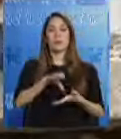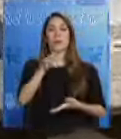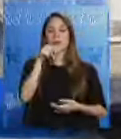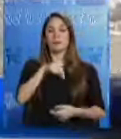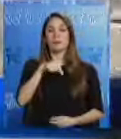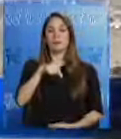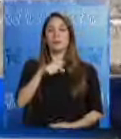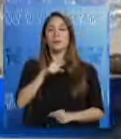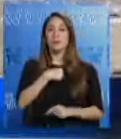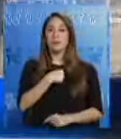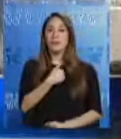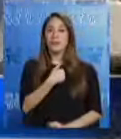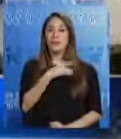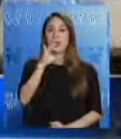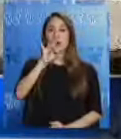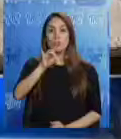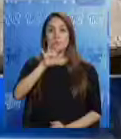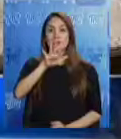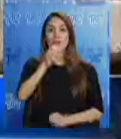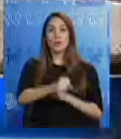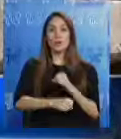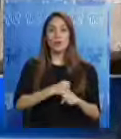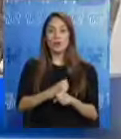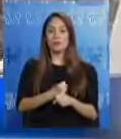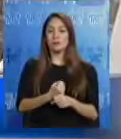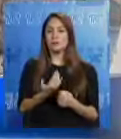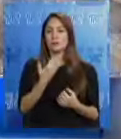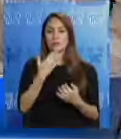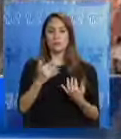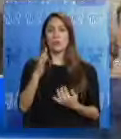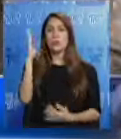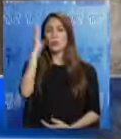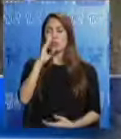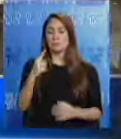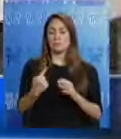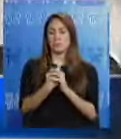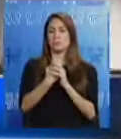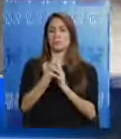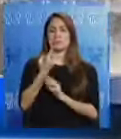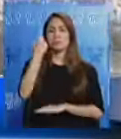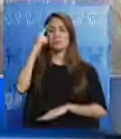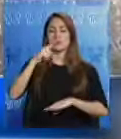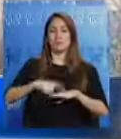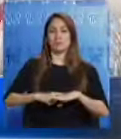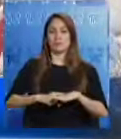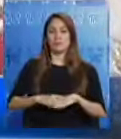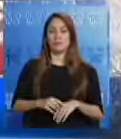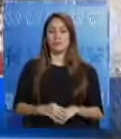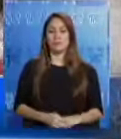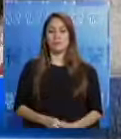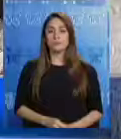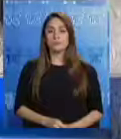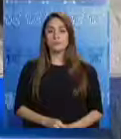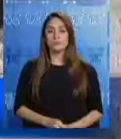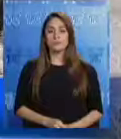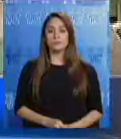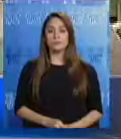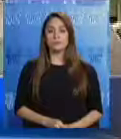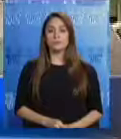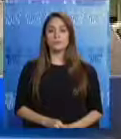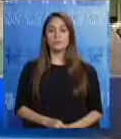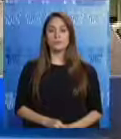sus 85 años asegura nunca haber tenido una experiencia tan aterradora y amarga. Tal vez no he de pasar